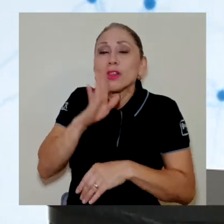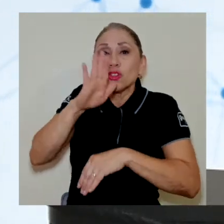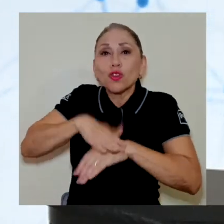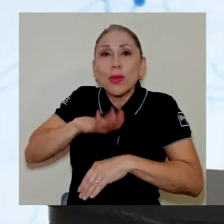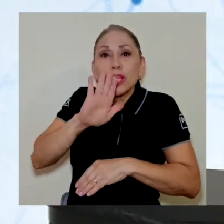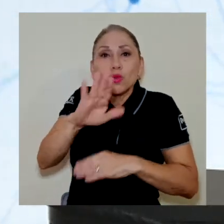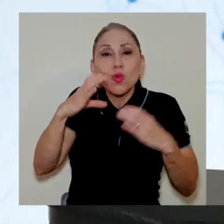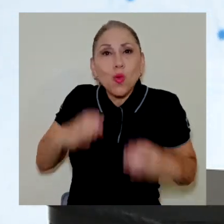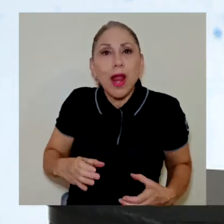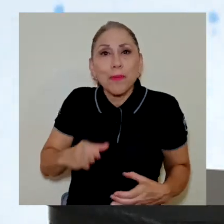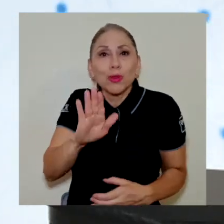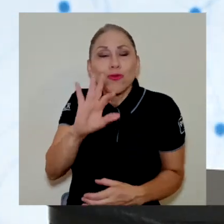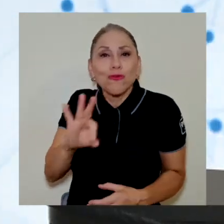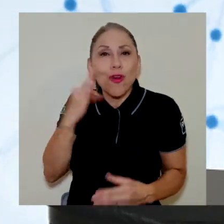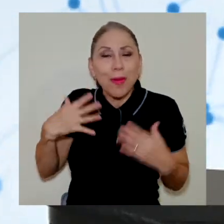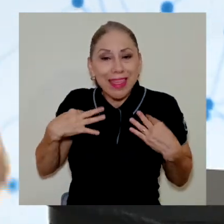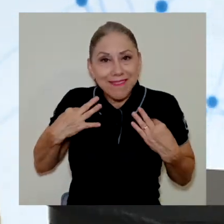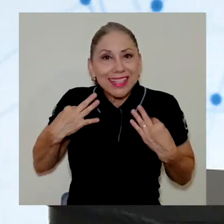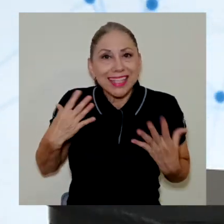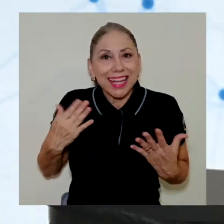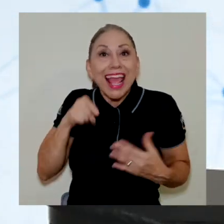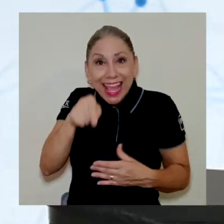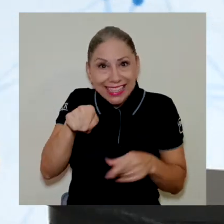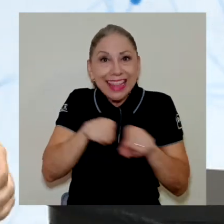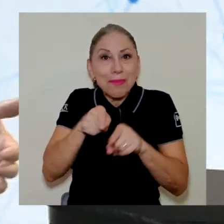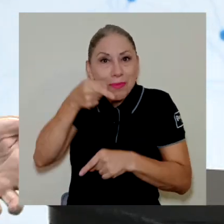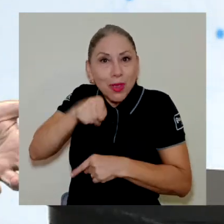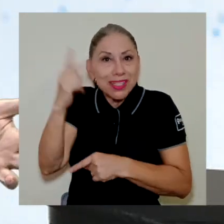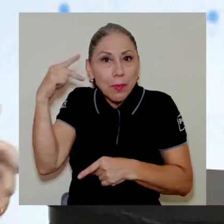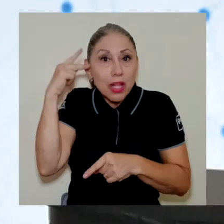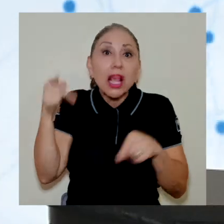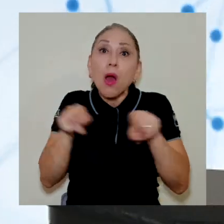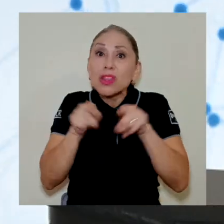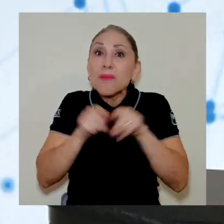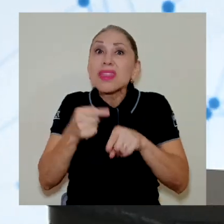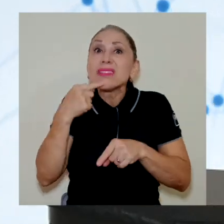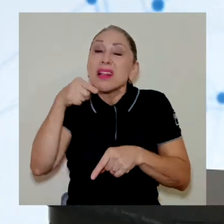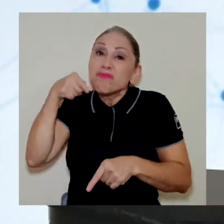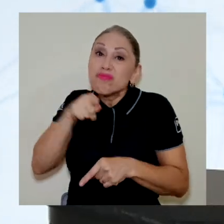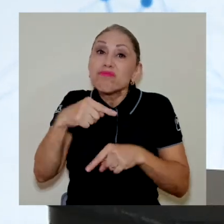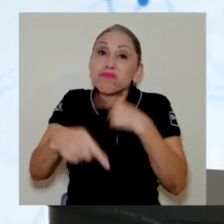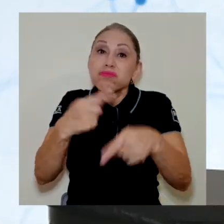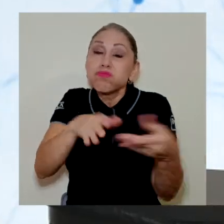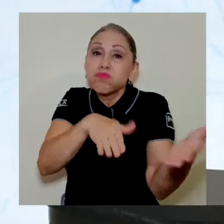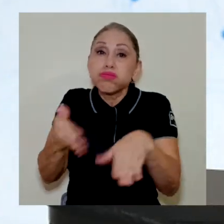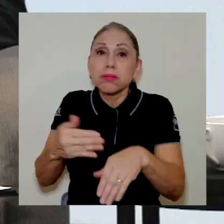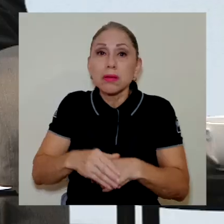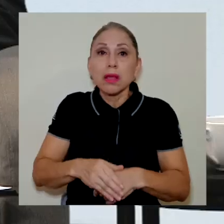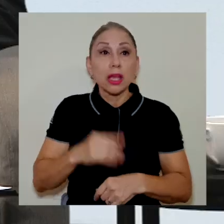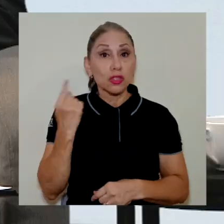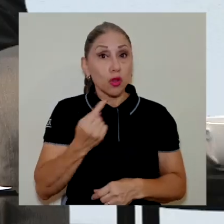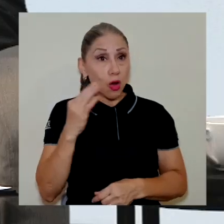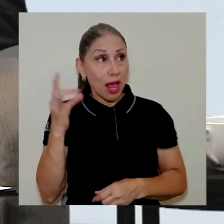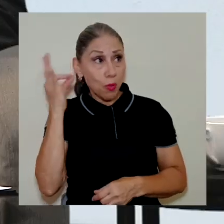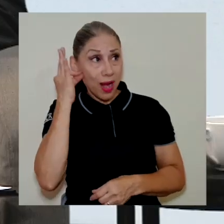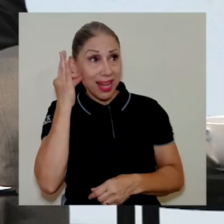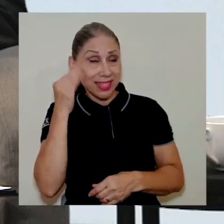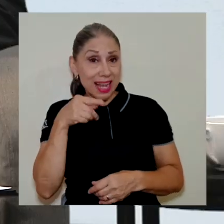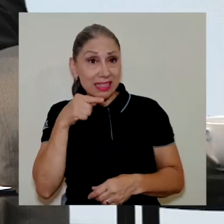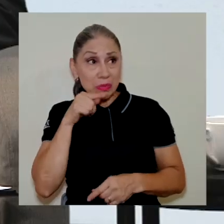cuerpo, ¿verdad?, tu forma de vestir, porque esa es otra forma de violencia política, hasta recibir una amenaza de muerte. Marcela, y solo trabajo. Mujeres reciben amenazas de